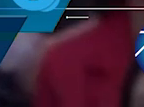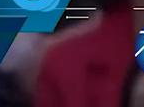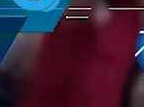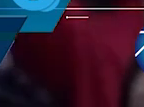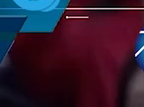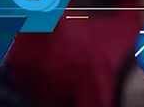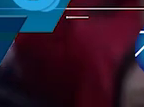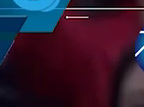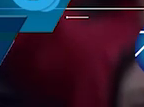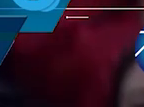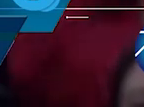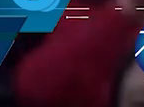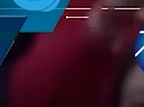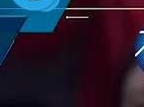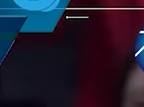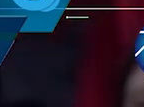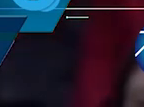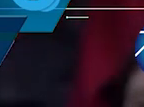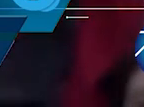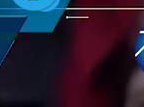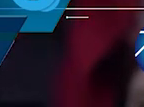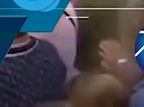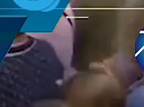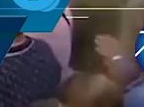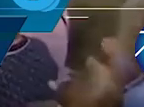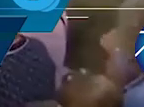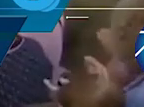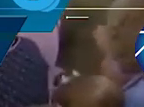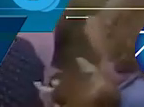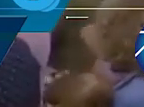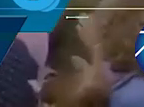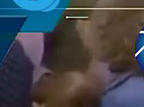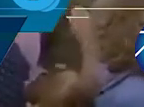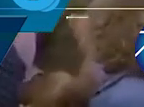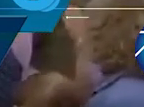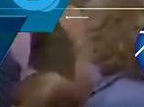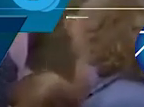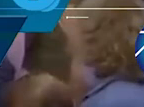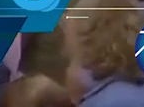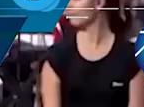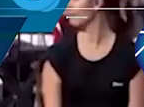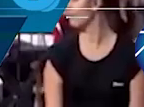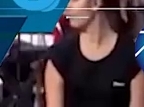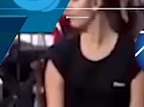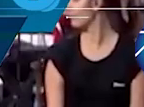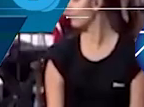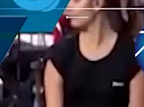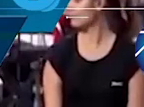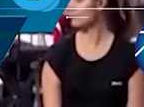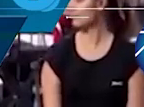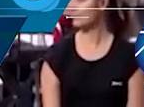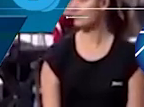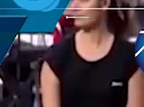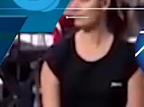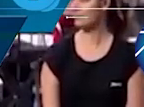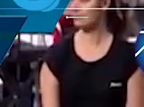luego resulta que termina pactando con ellos, lo mismo que dice las cosas que dice contra Podemos, contra